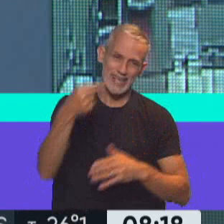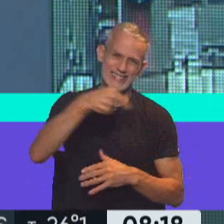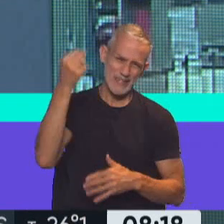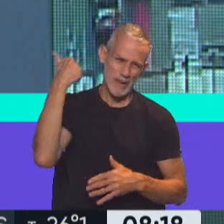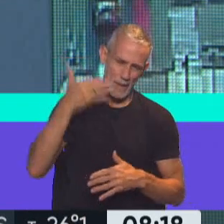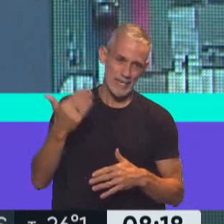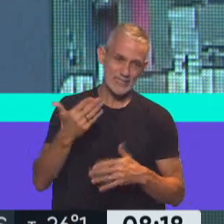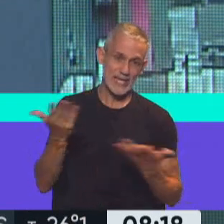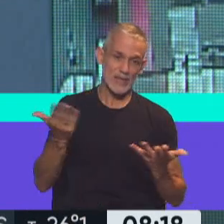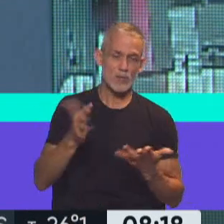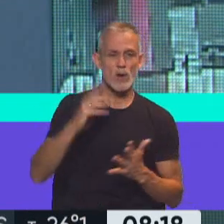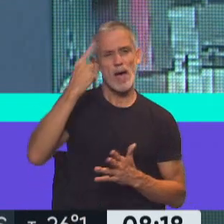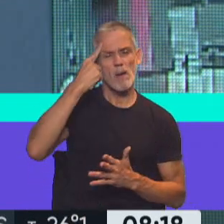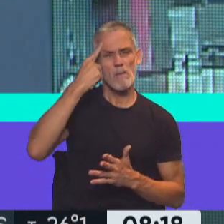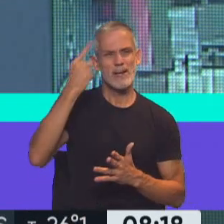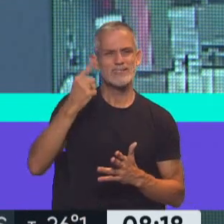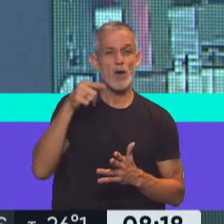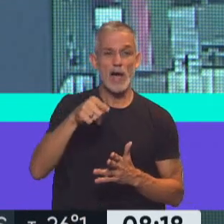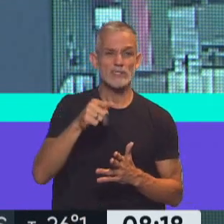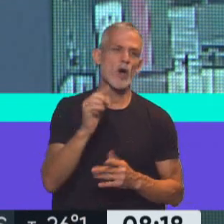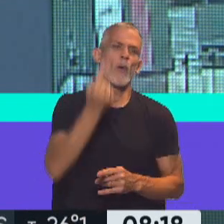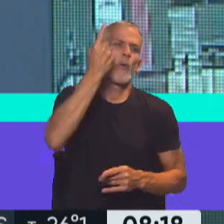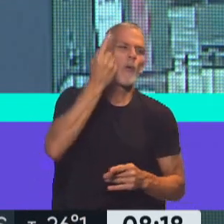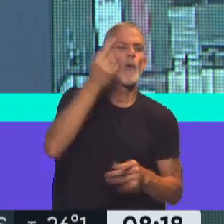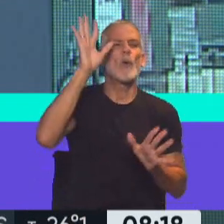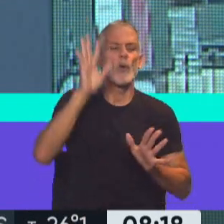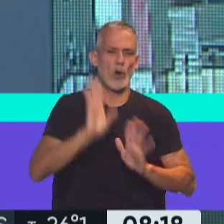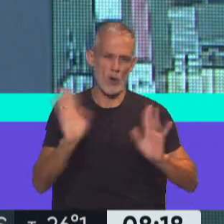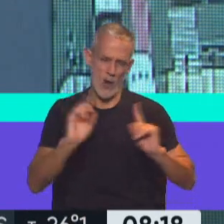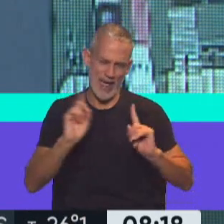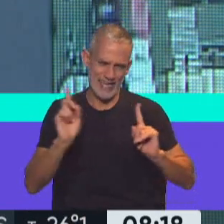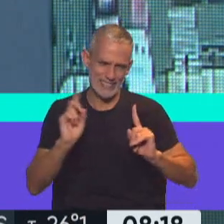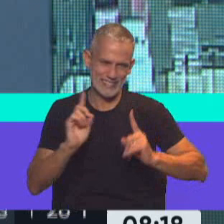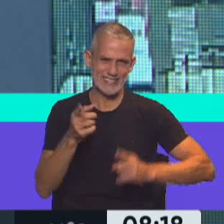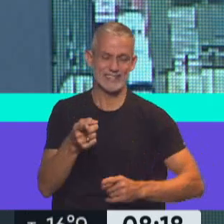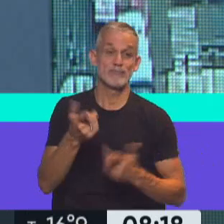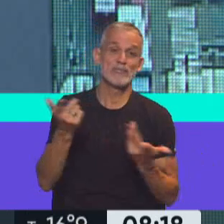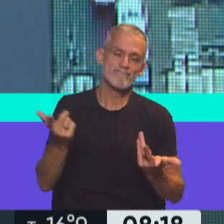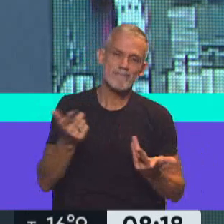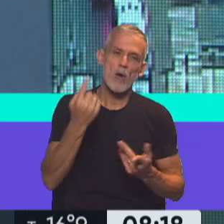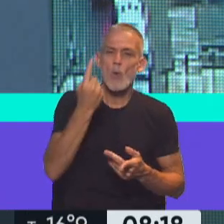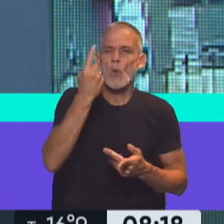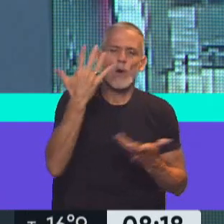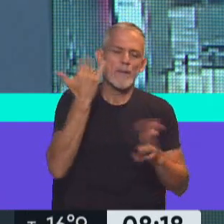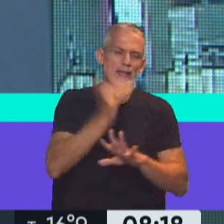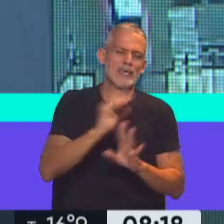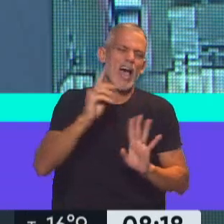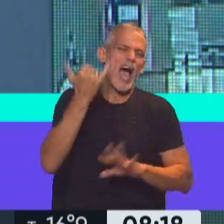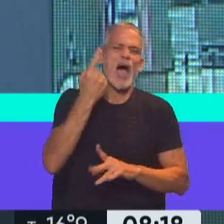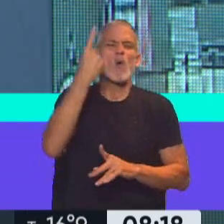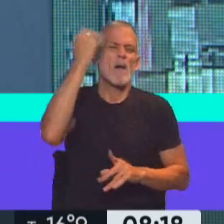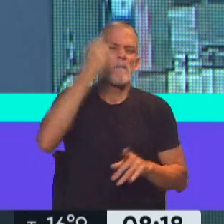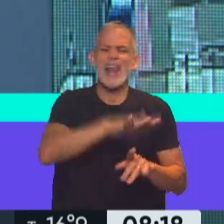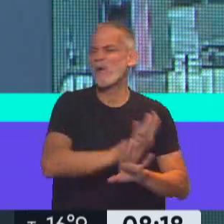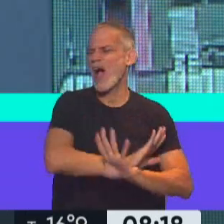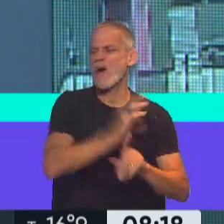semana, esto de no plantearlo como un caso aislado, ¿no? Claro. Que me parece importante esto tenerlo en cuenta, esto que se insistió en diferentes